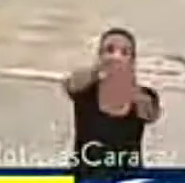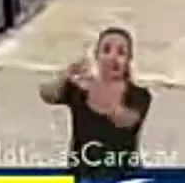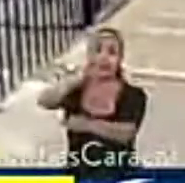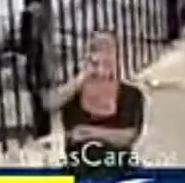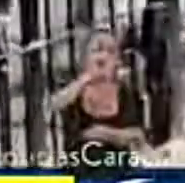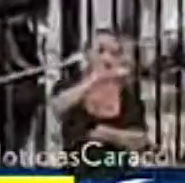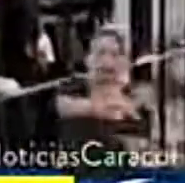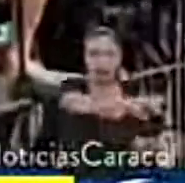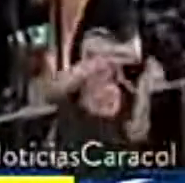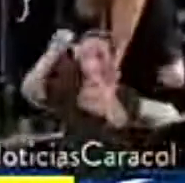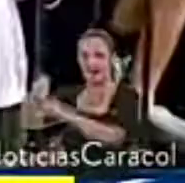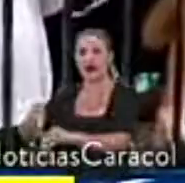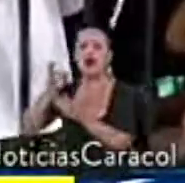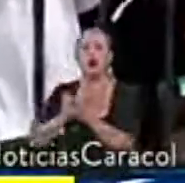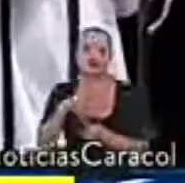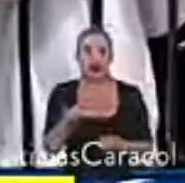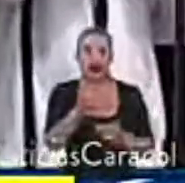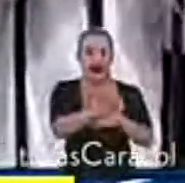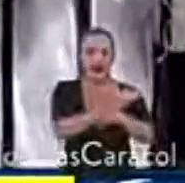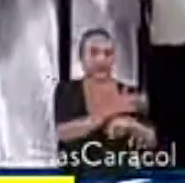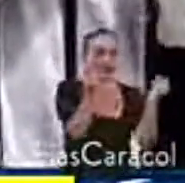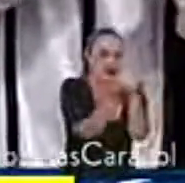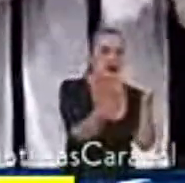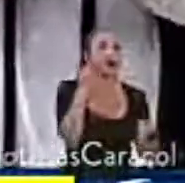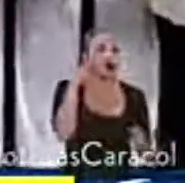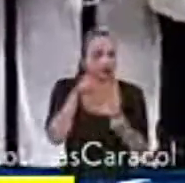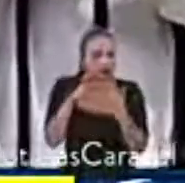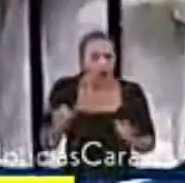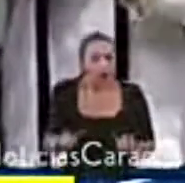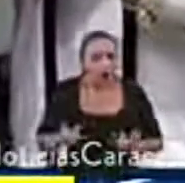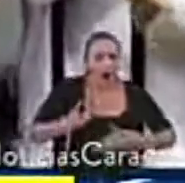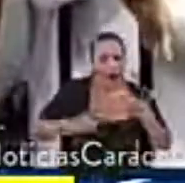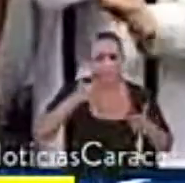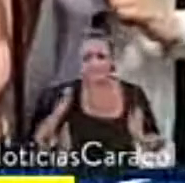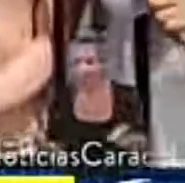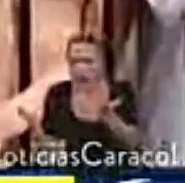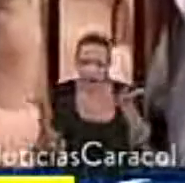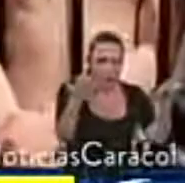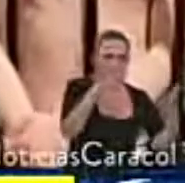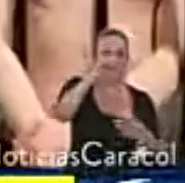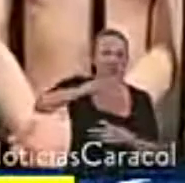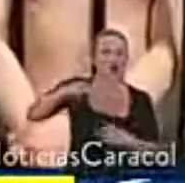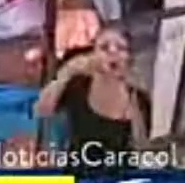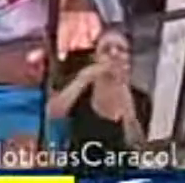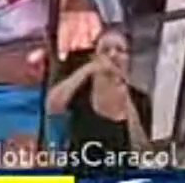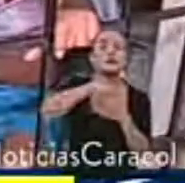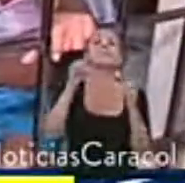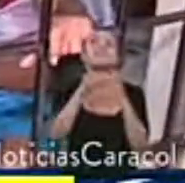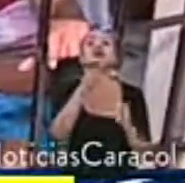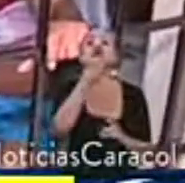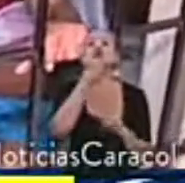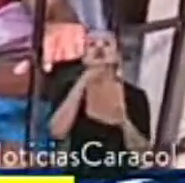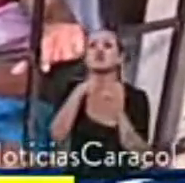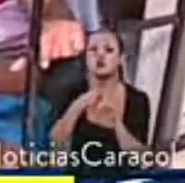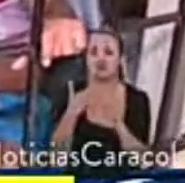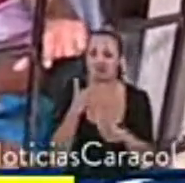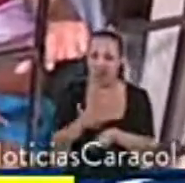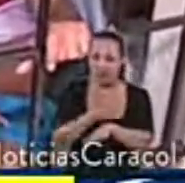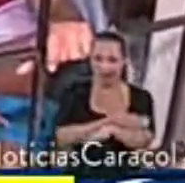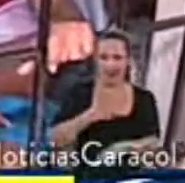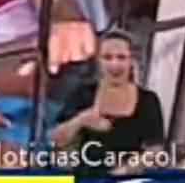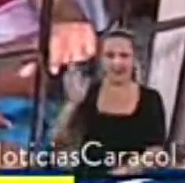que lo que estamos buscando son mejores condiciones para los internos. Y te tengo una muy buena noticia, como se lo prometí a Juan Diego allá en los estudios.